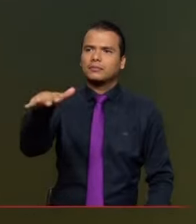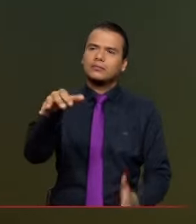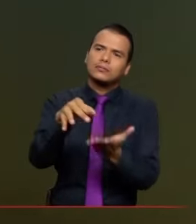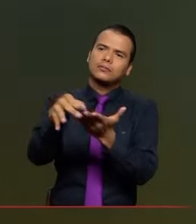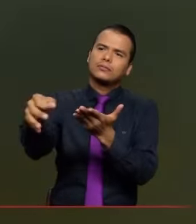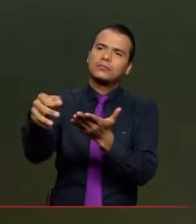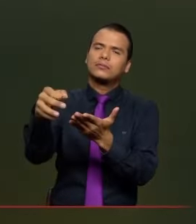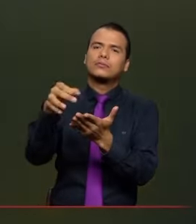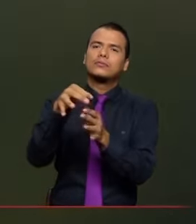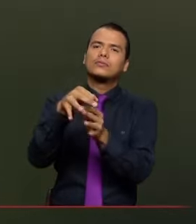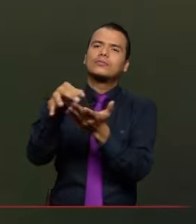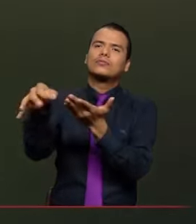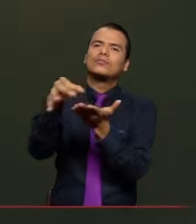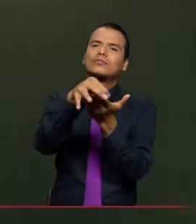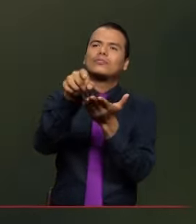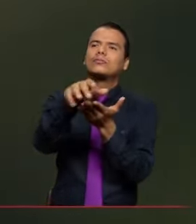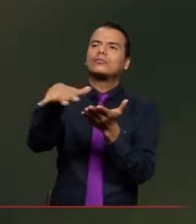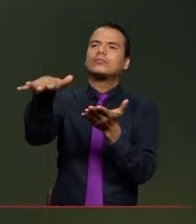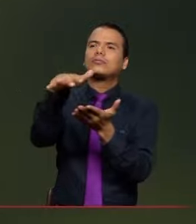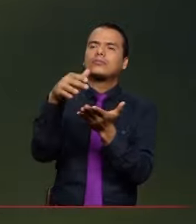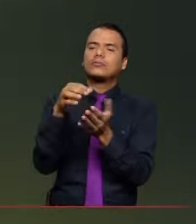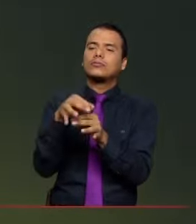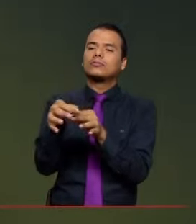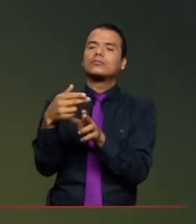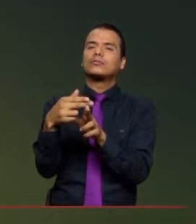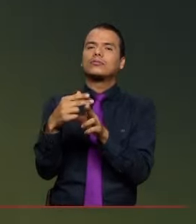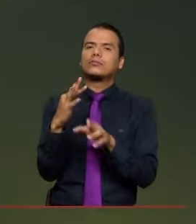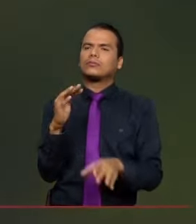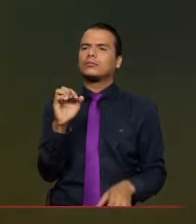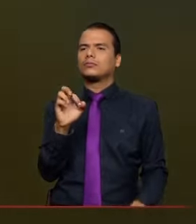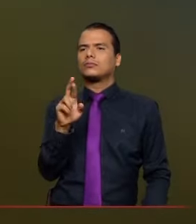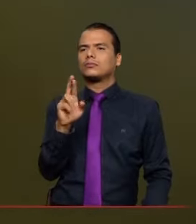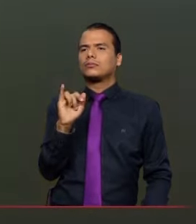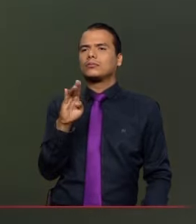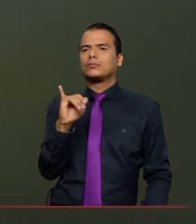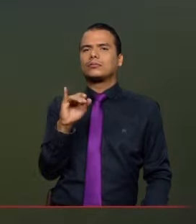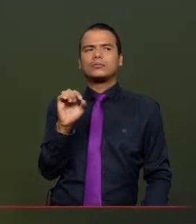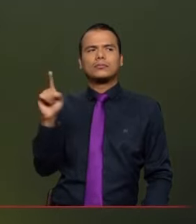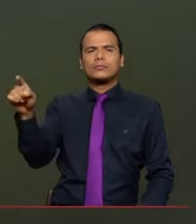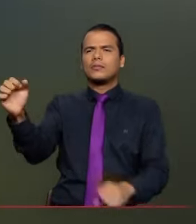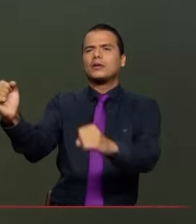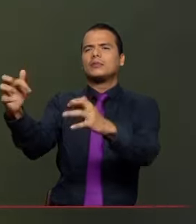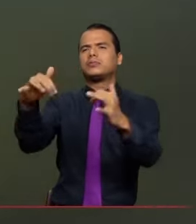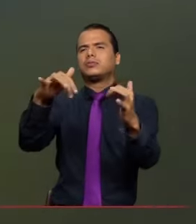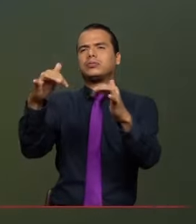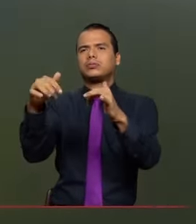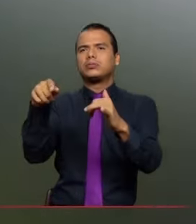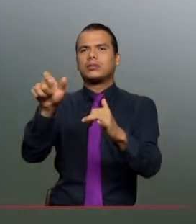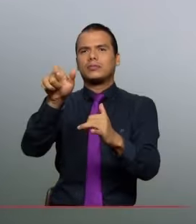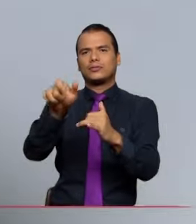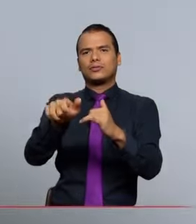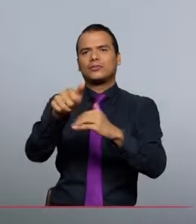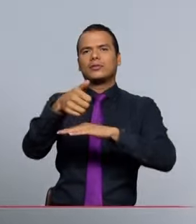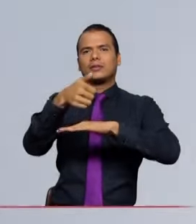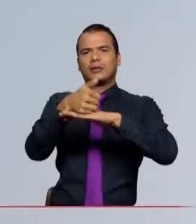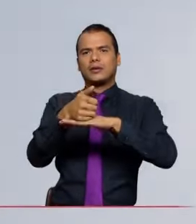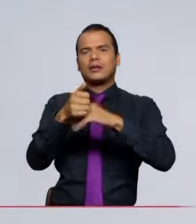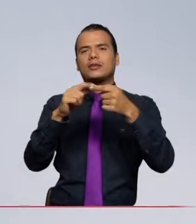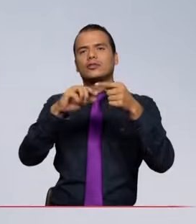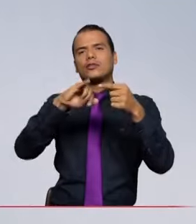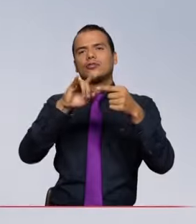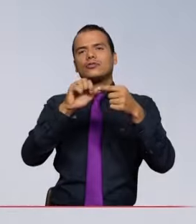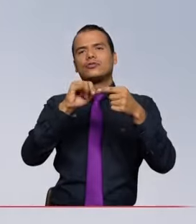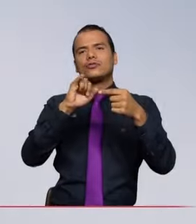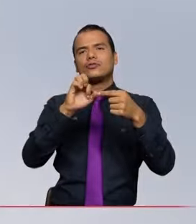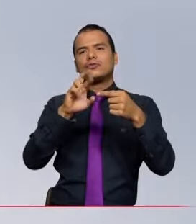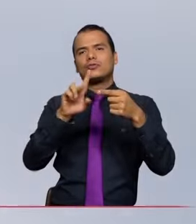de Toribío dejaron como saldo la muerte de alias Junior y Fito, segundo cabecilla de la estructura Dagoberto Ramos del Estado Mayor